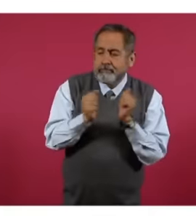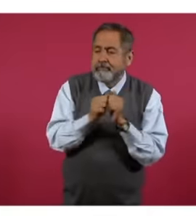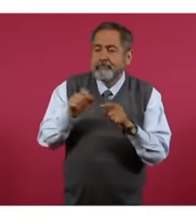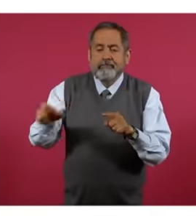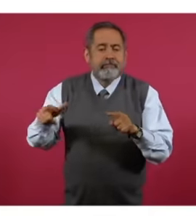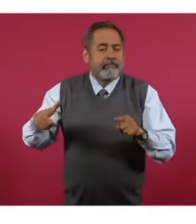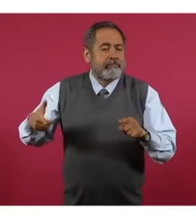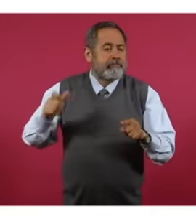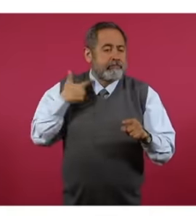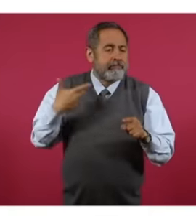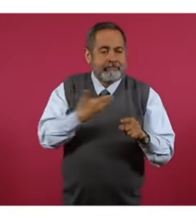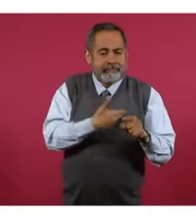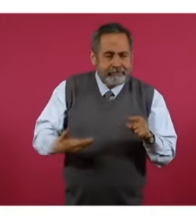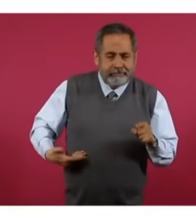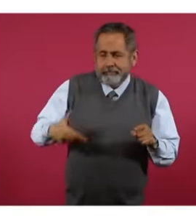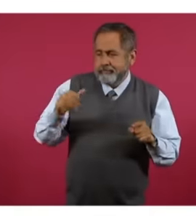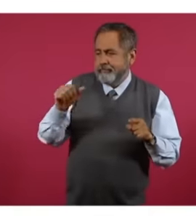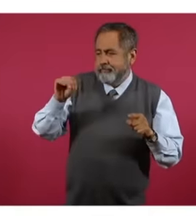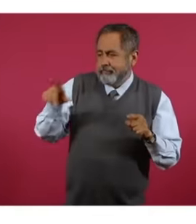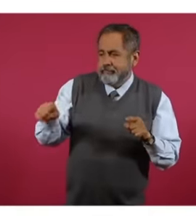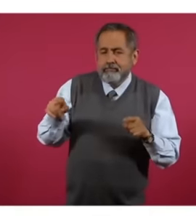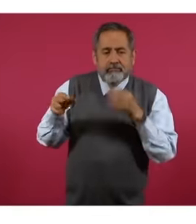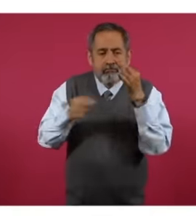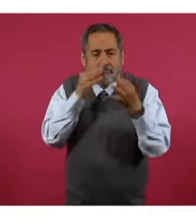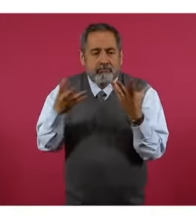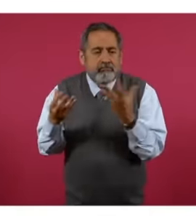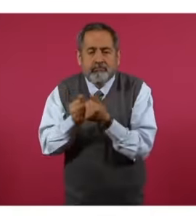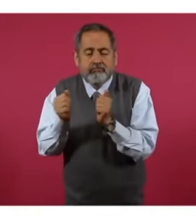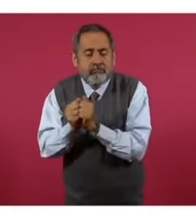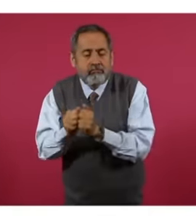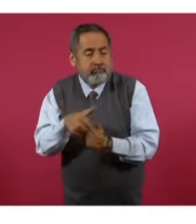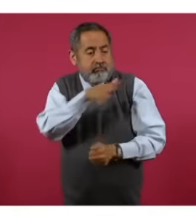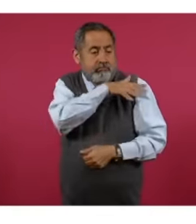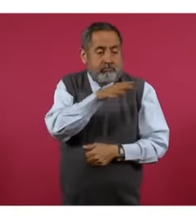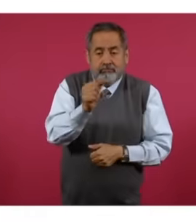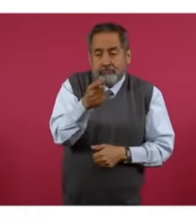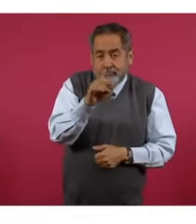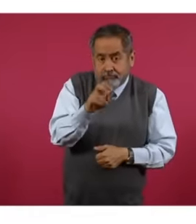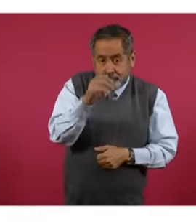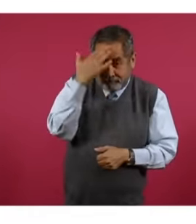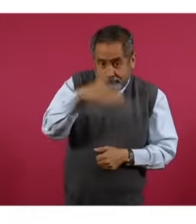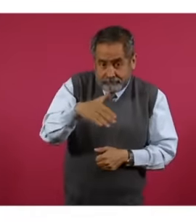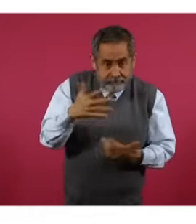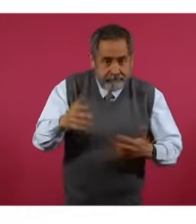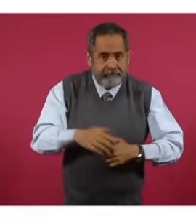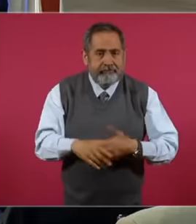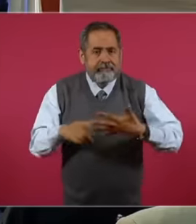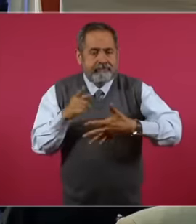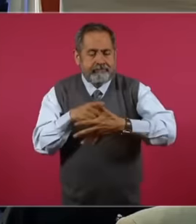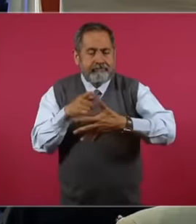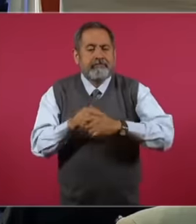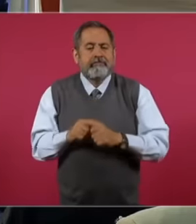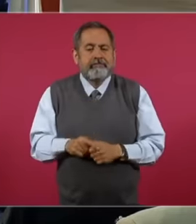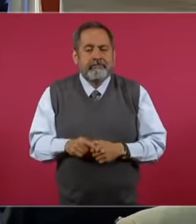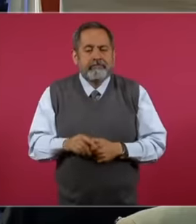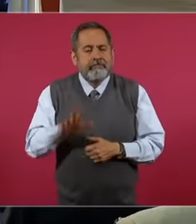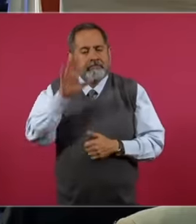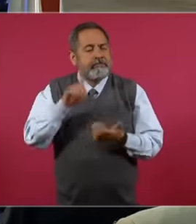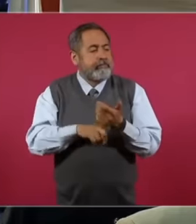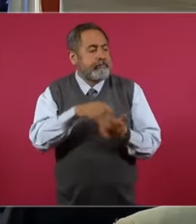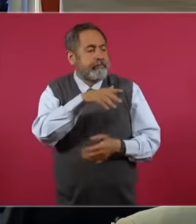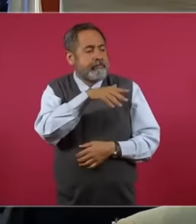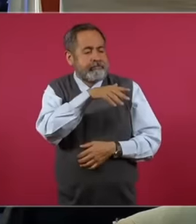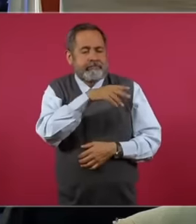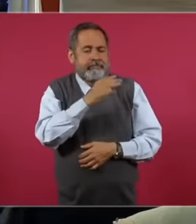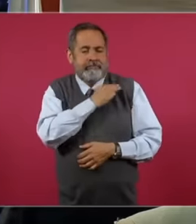López Obrador que proporcionaba a la Fiscalía por el general Sandoval? Y cinco, aparentemente el coronel